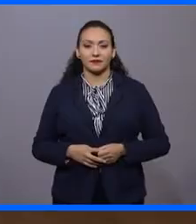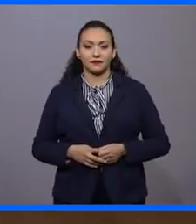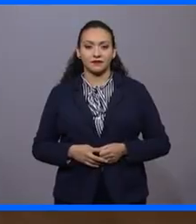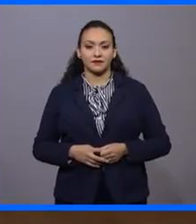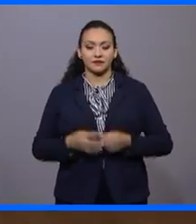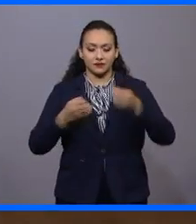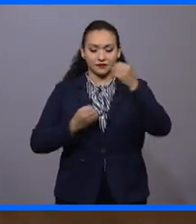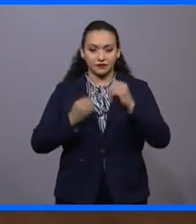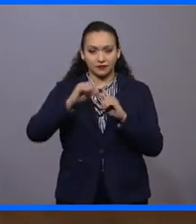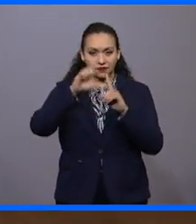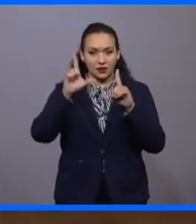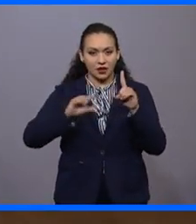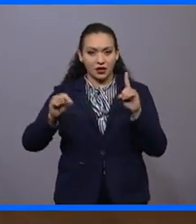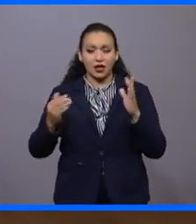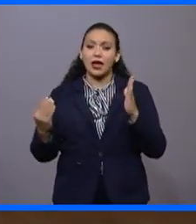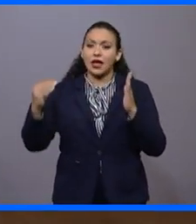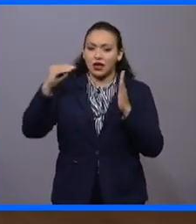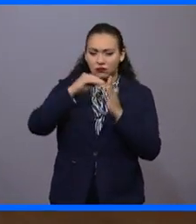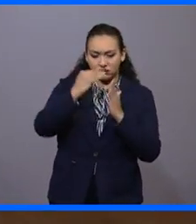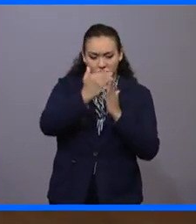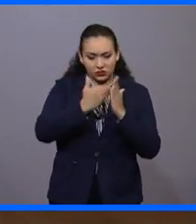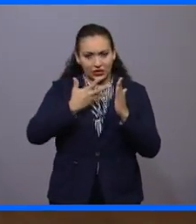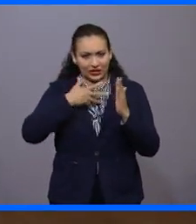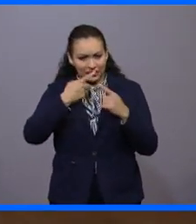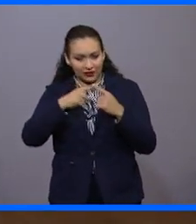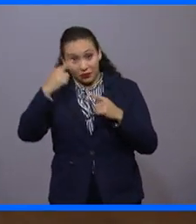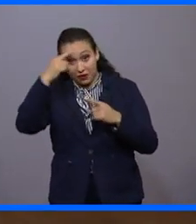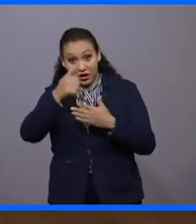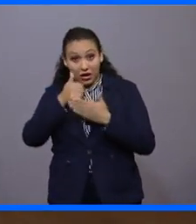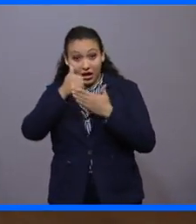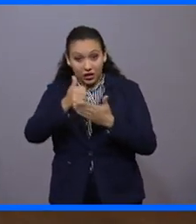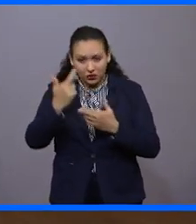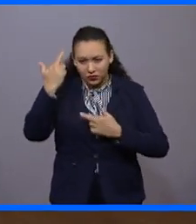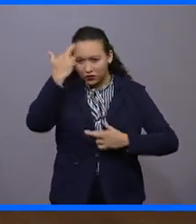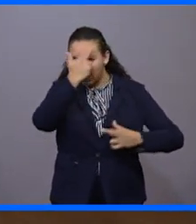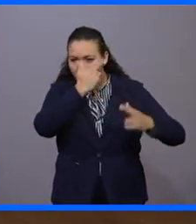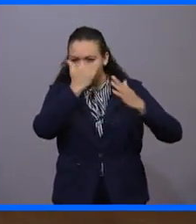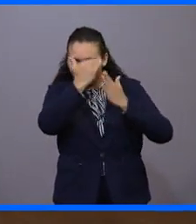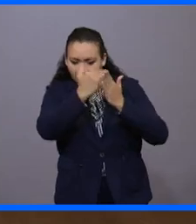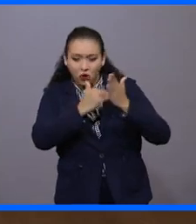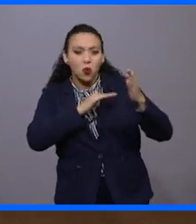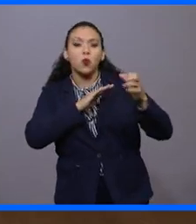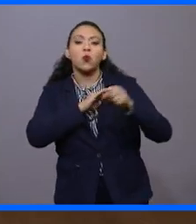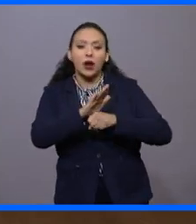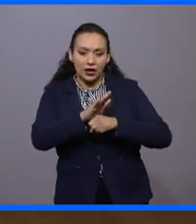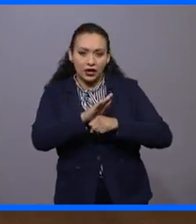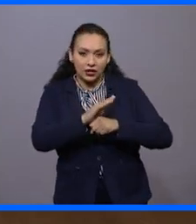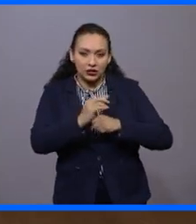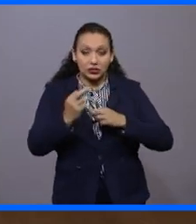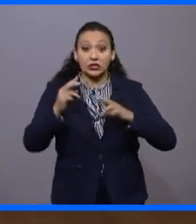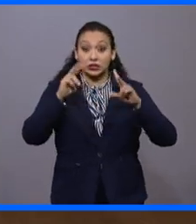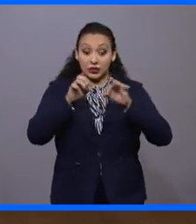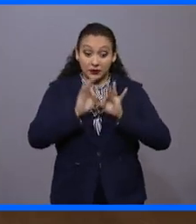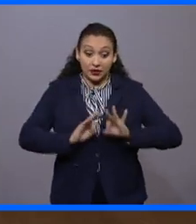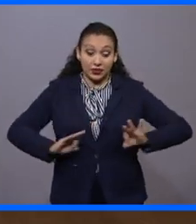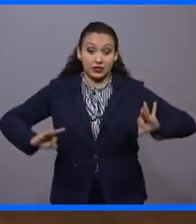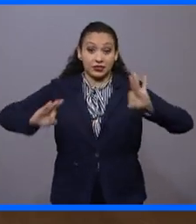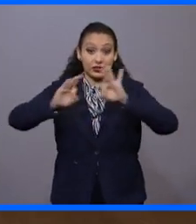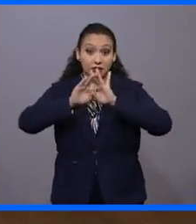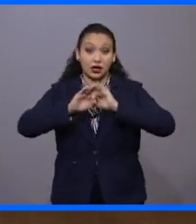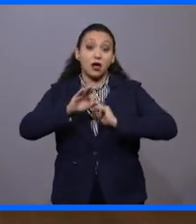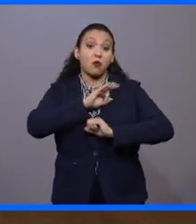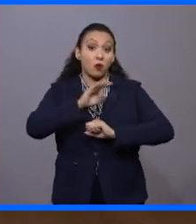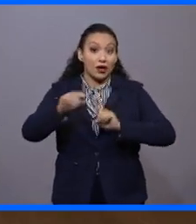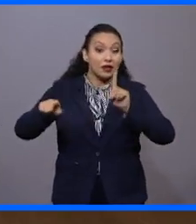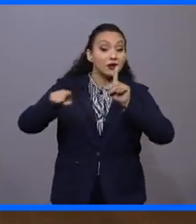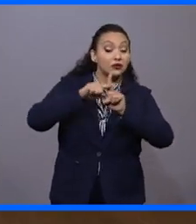La Suprema Corte cuenta con mecanismos que permiten estudiar de forma directa los asuntos que son de relevancia para la sociedad. Así